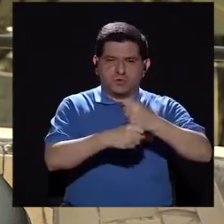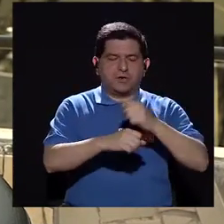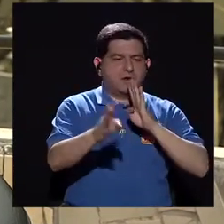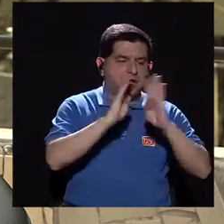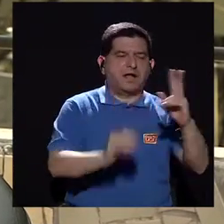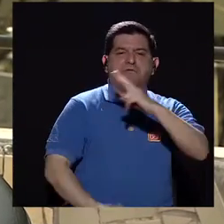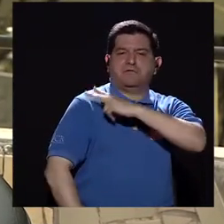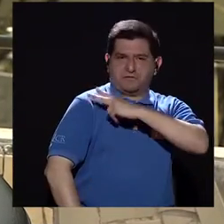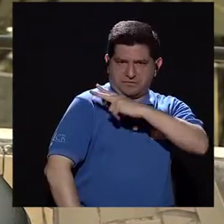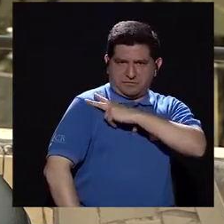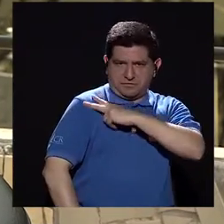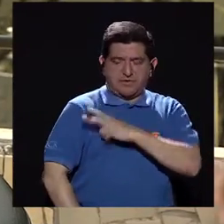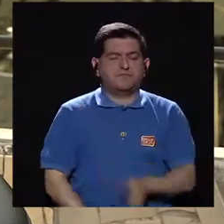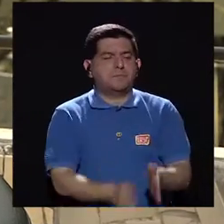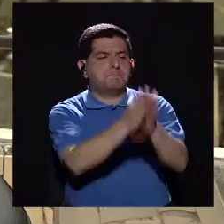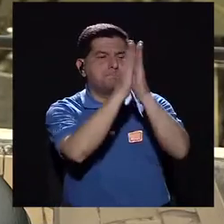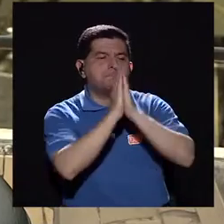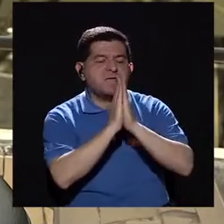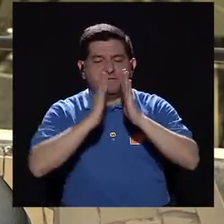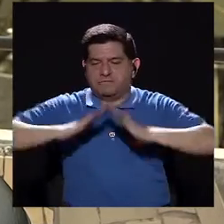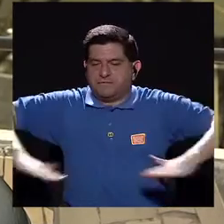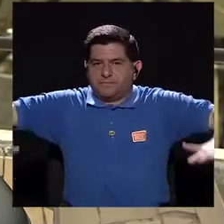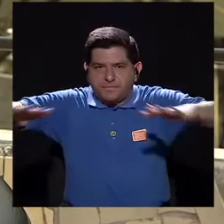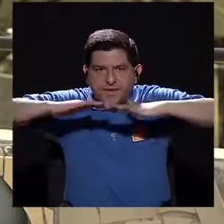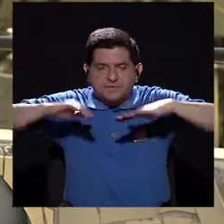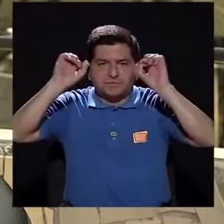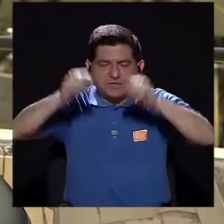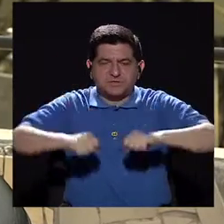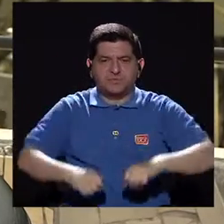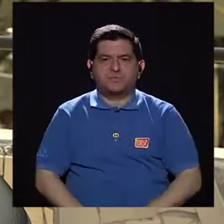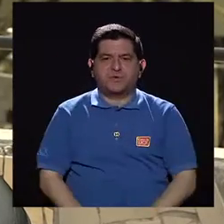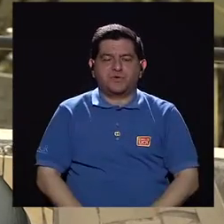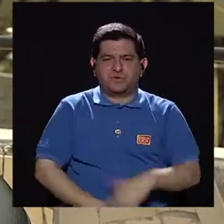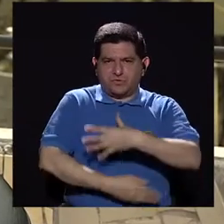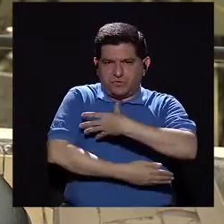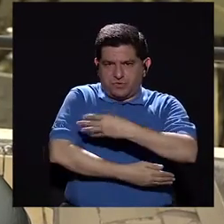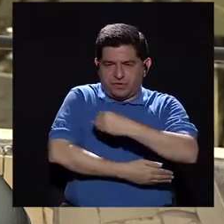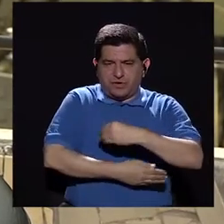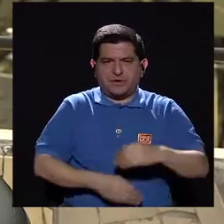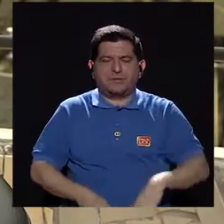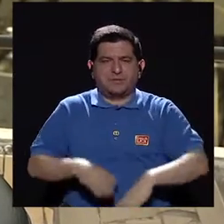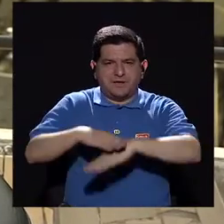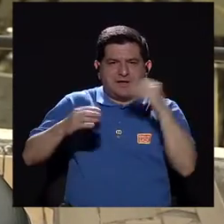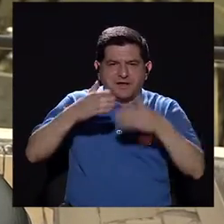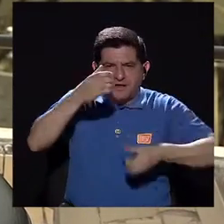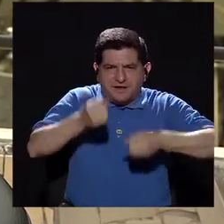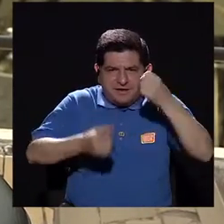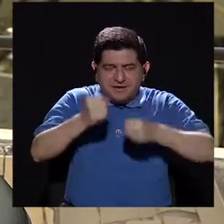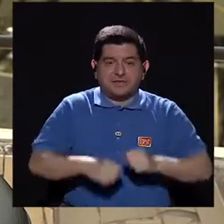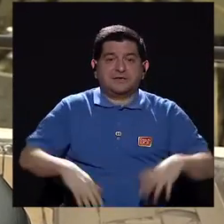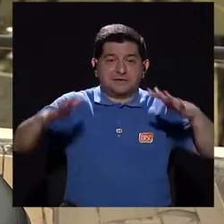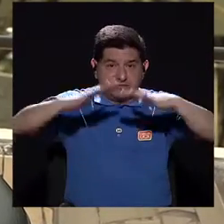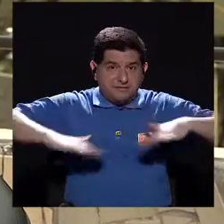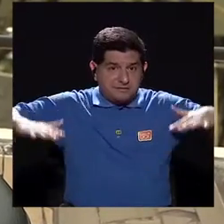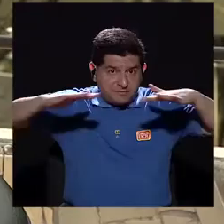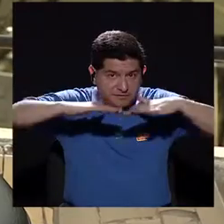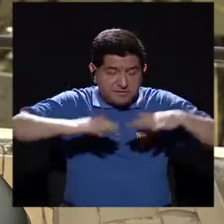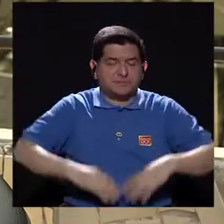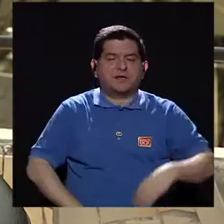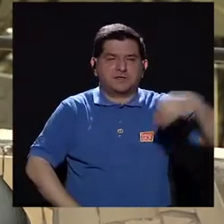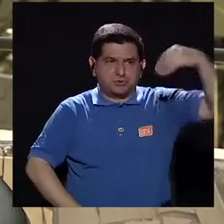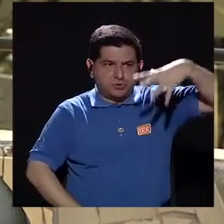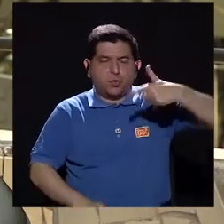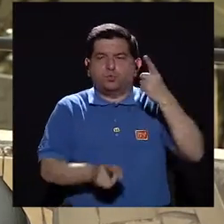organicen, hablen con su jefatura y soliciten un espacio para extraer la leche materna. Ese espacio debe ser un